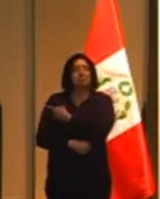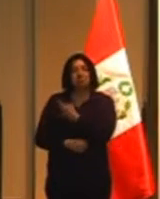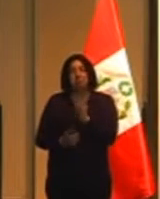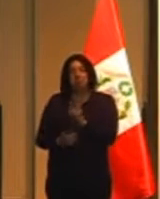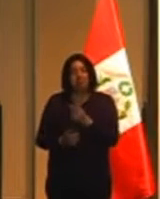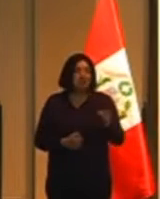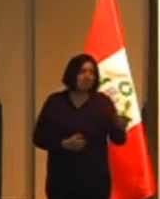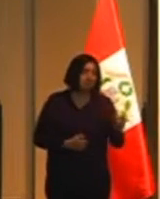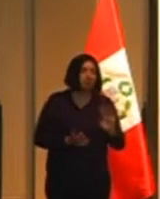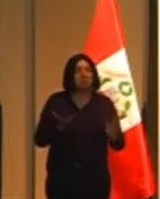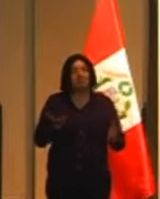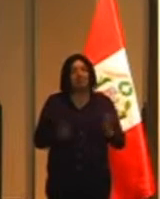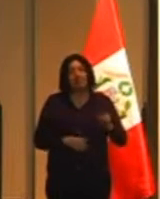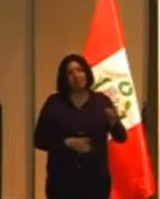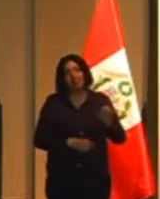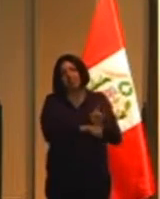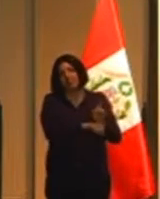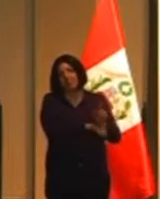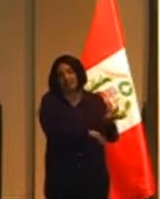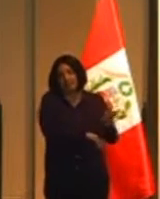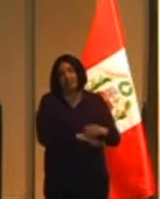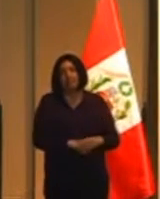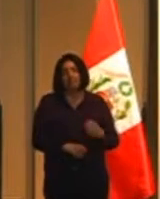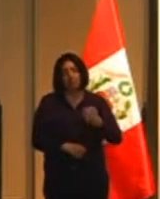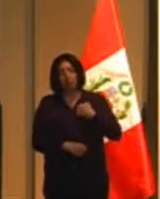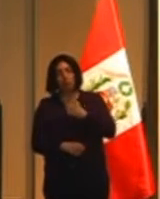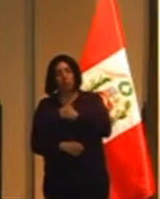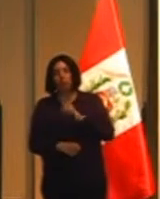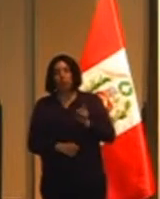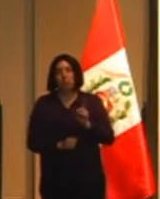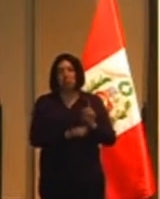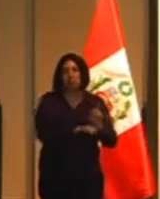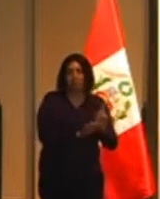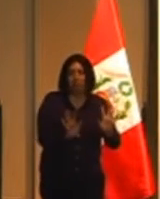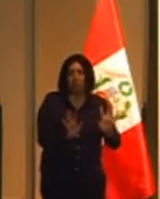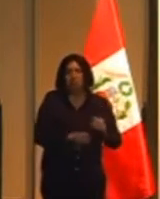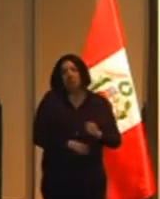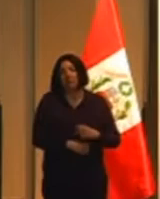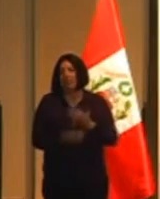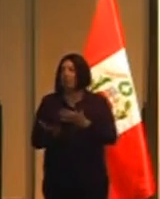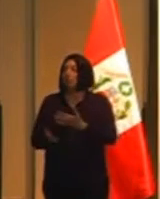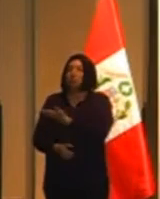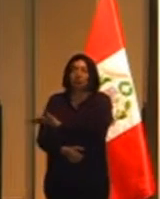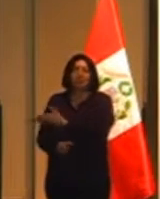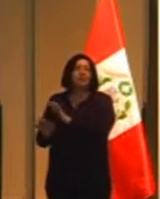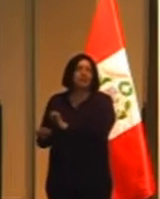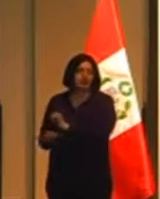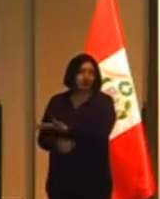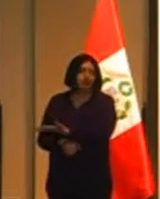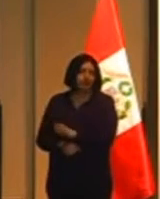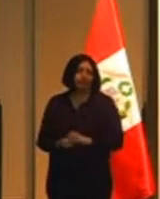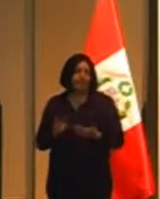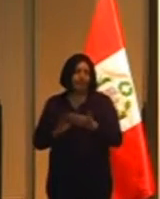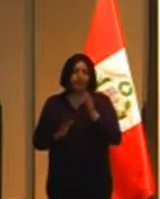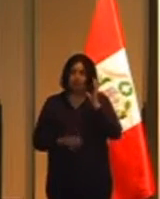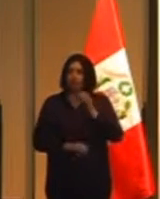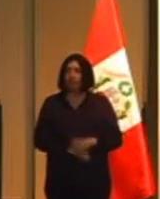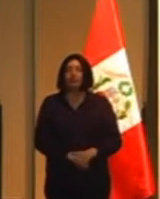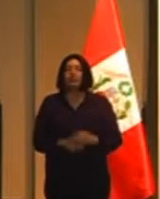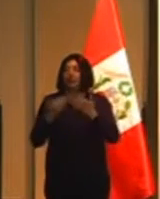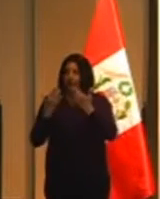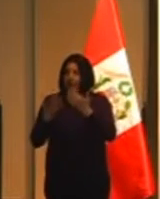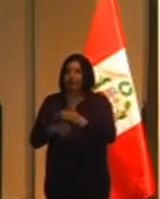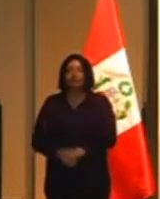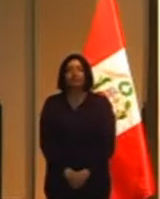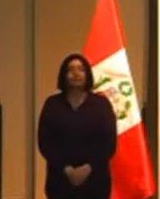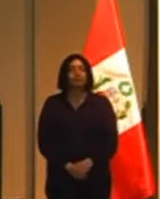darán a ellos de repente una lección que no nos corresponde a nosotros darla, sino las cosas que quedan para el distrito. Muchas